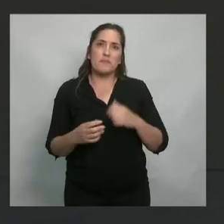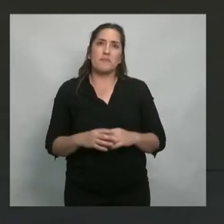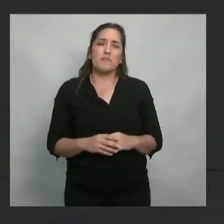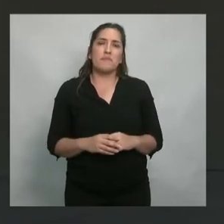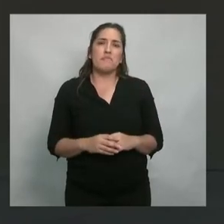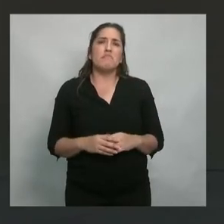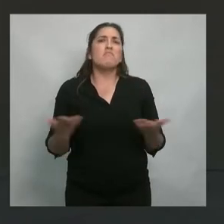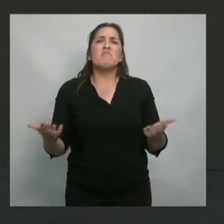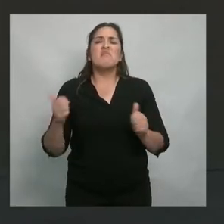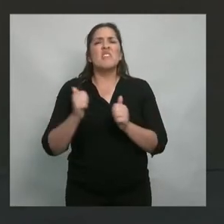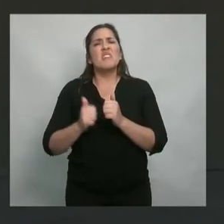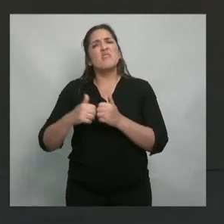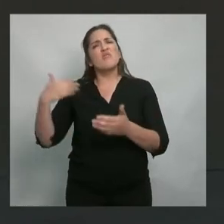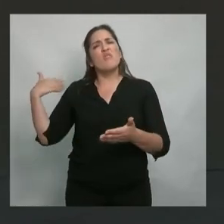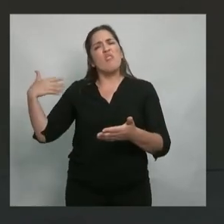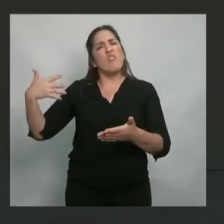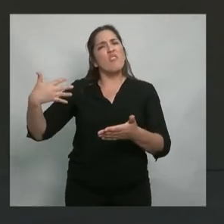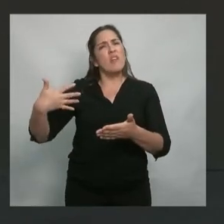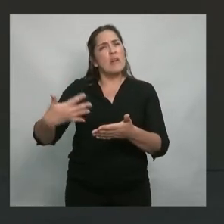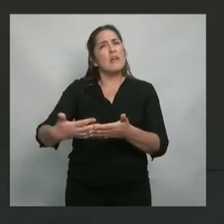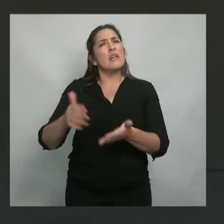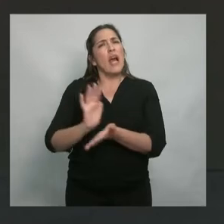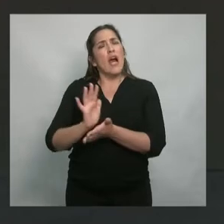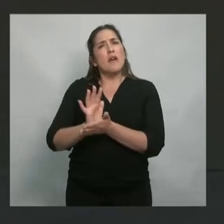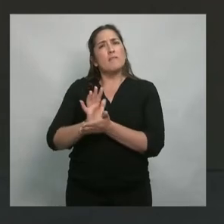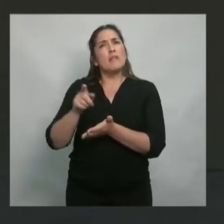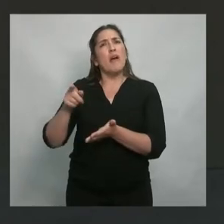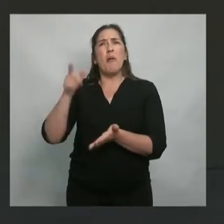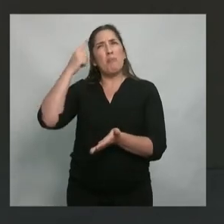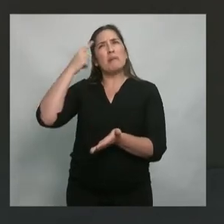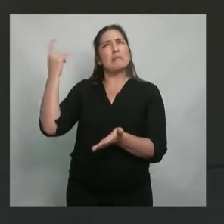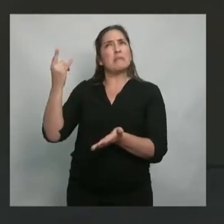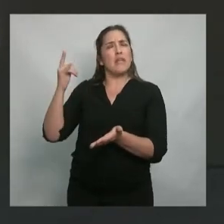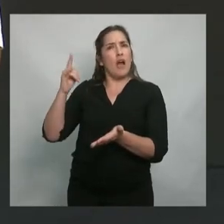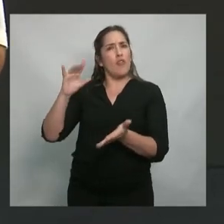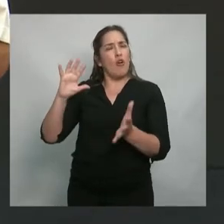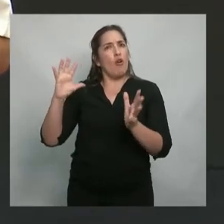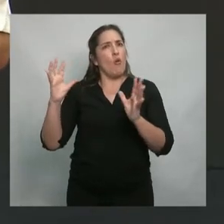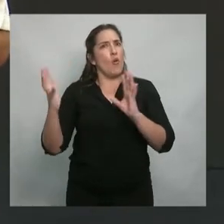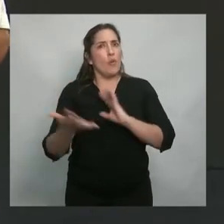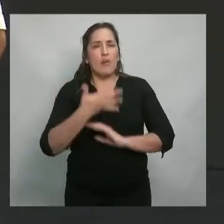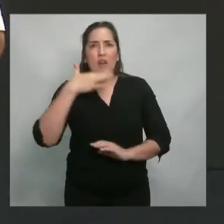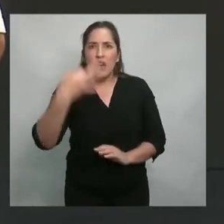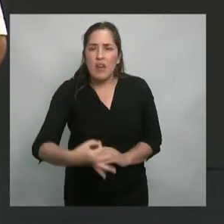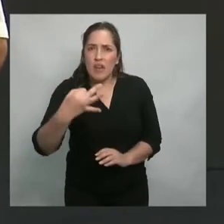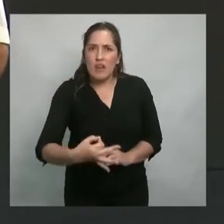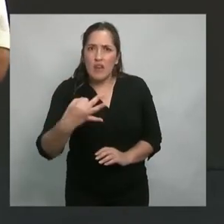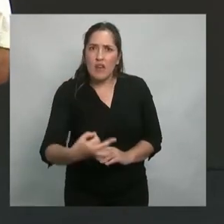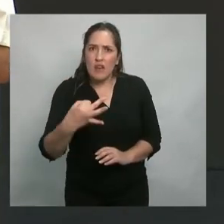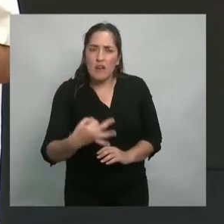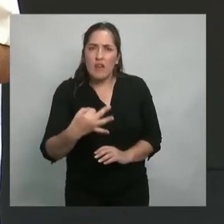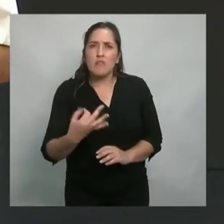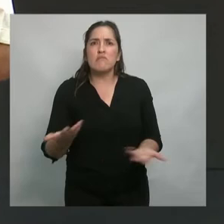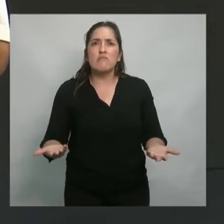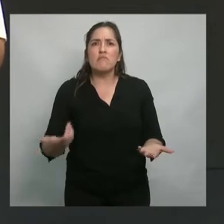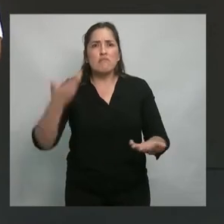que la historia ha tornado en una durísima realidad. entre todos los elementos de nuestra biología